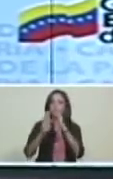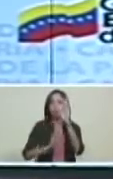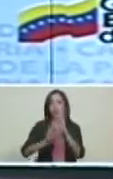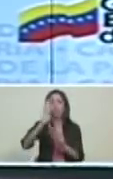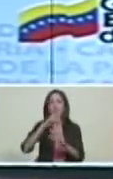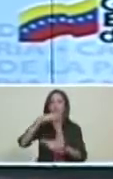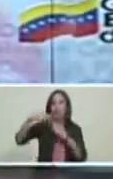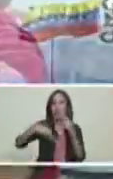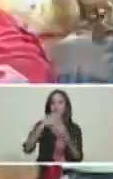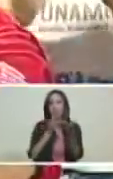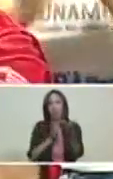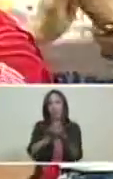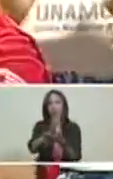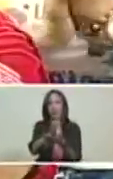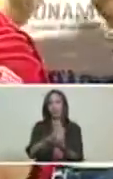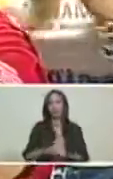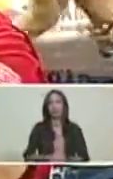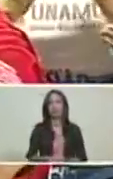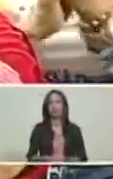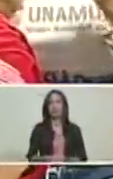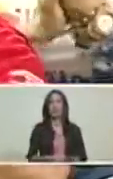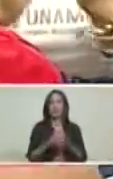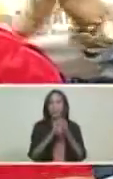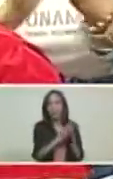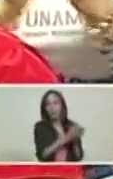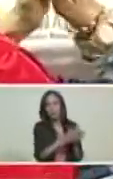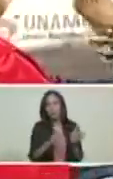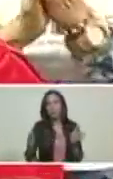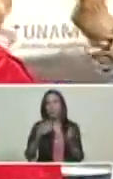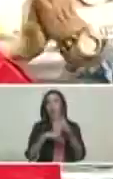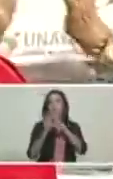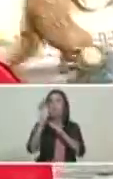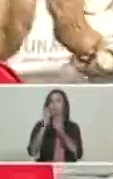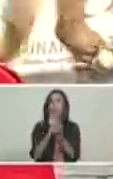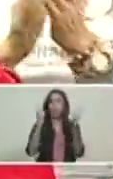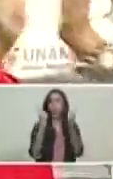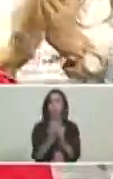revolución, en una nueva era económica de nuestro país.